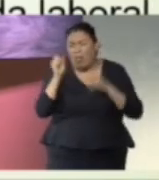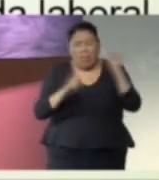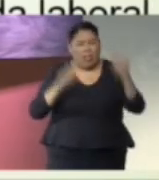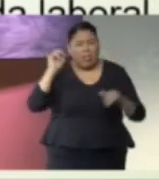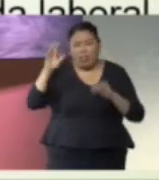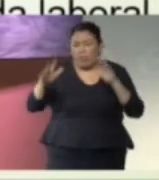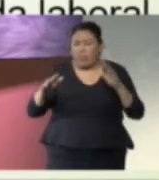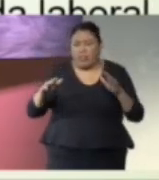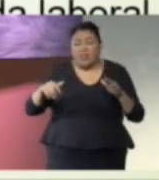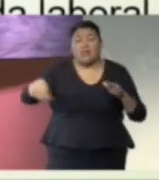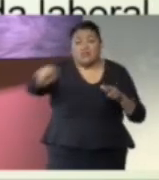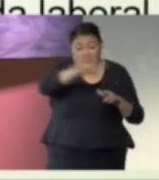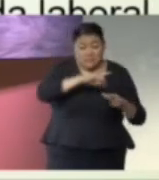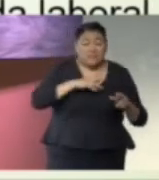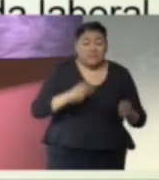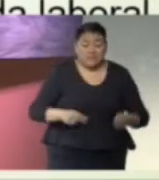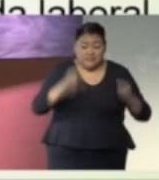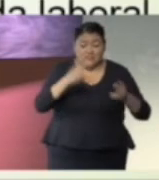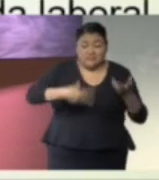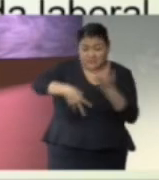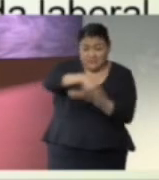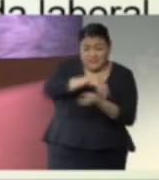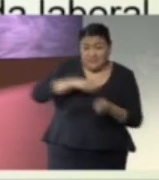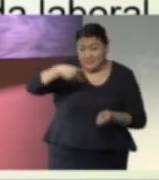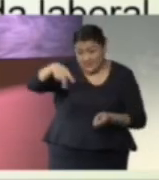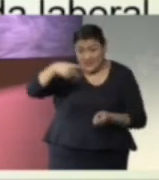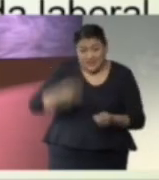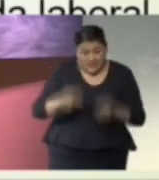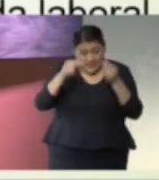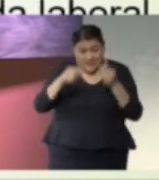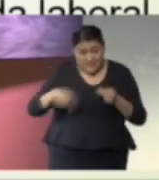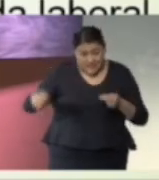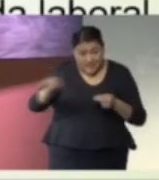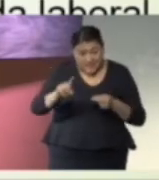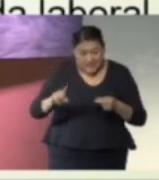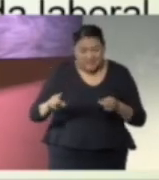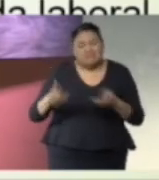de producción que nos está causando más